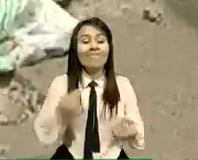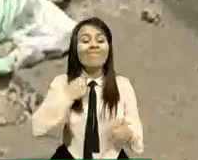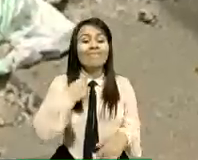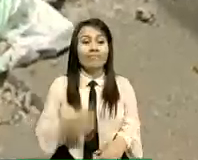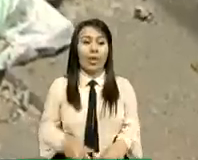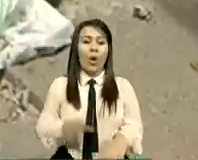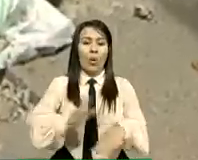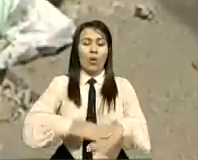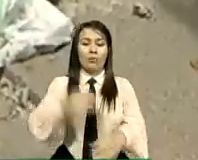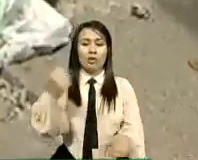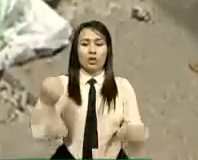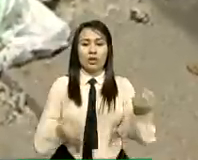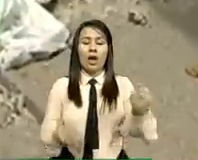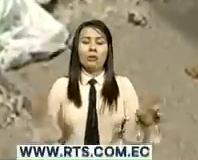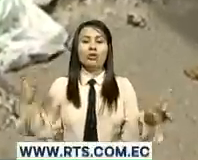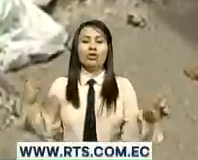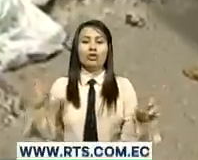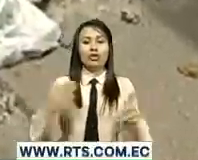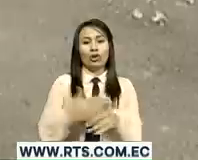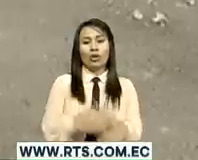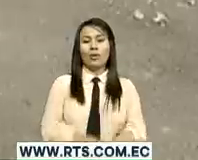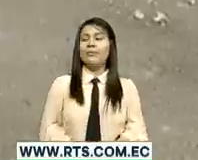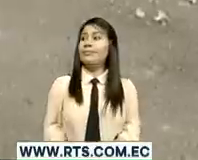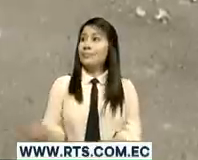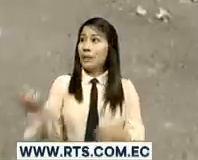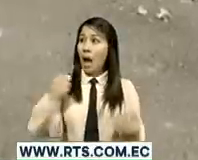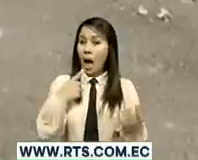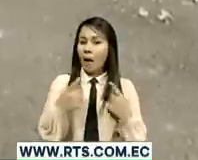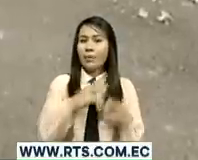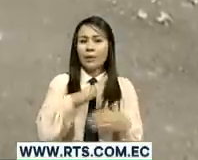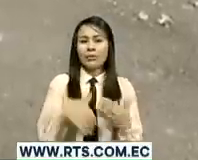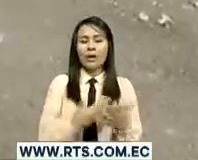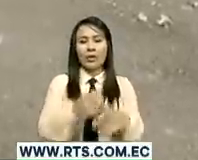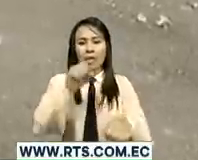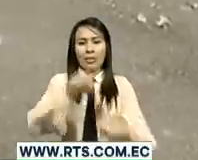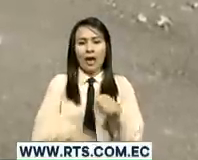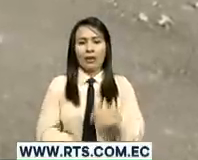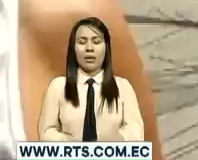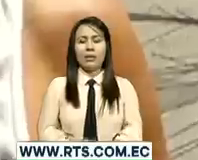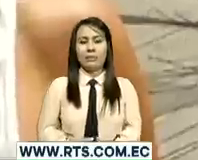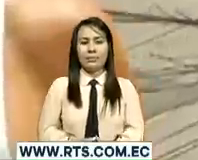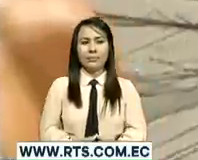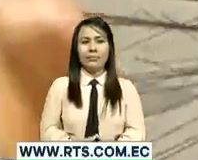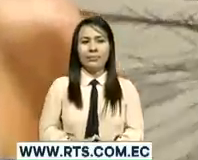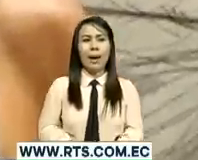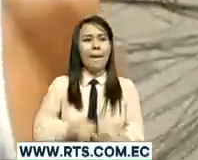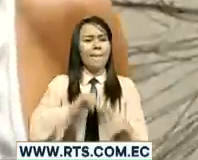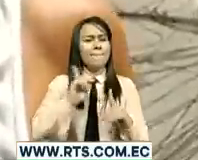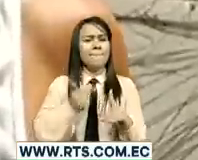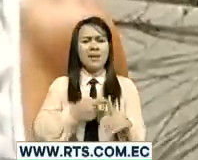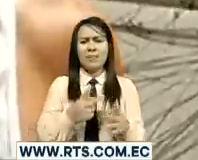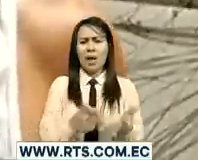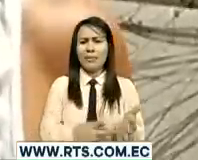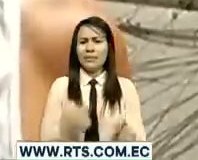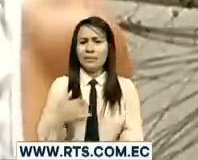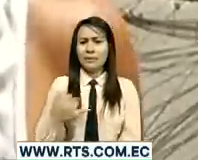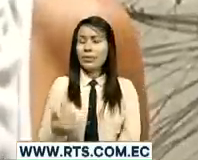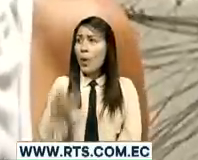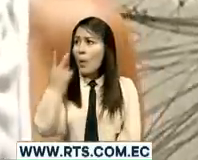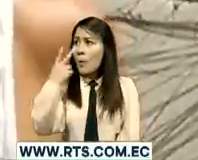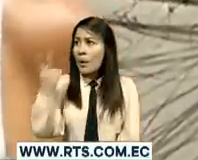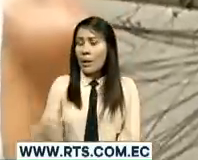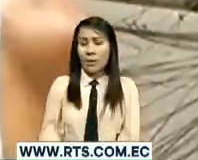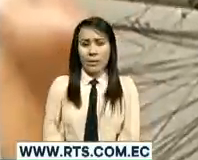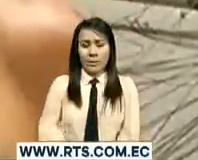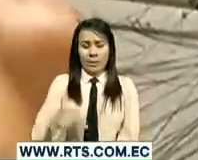la camioneta con ese poste que golpeó su base y dejó totalmente la estructura colapsada. Primera vez que veo algo similar, porque esta